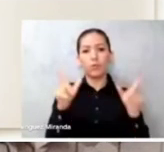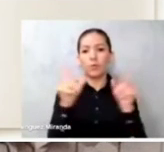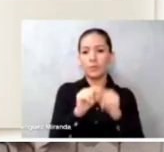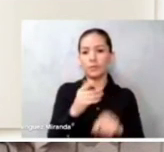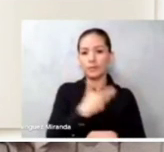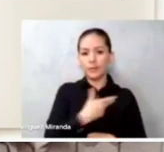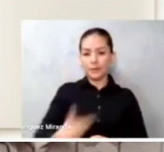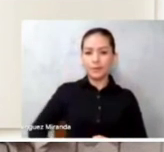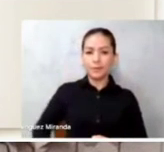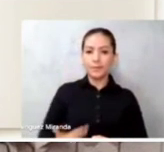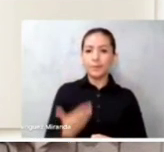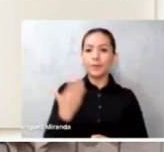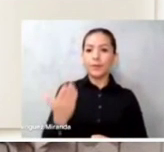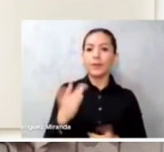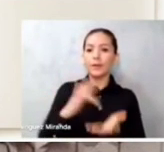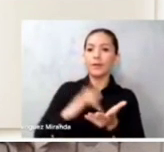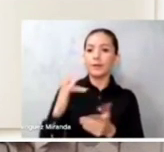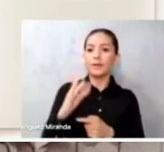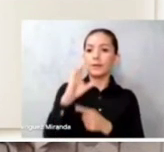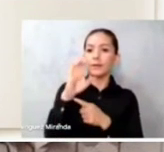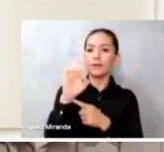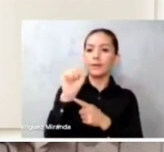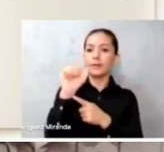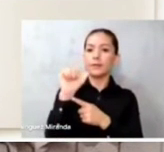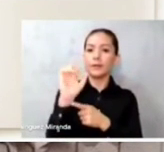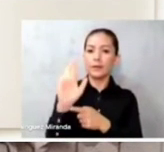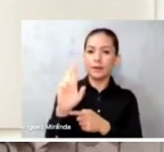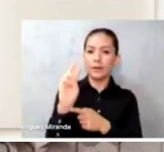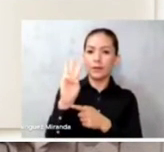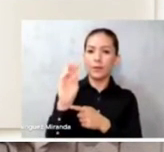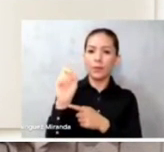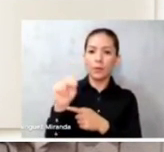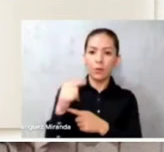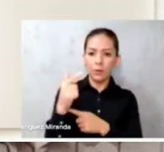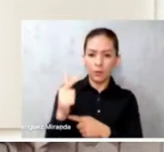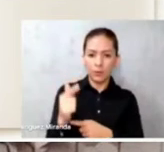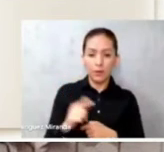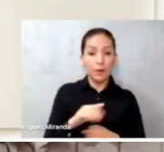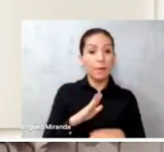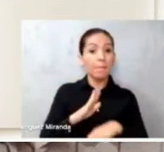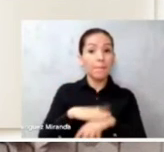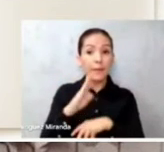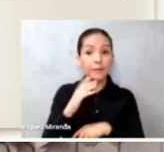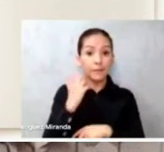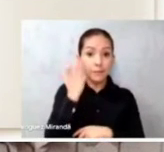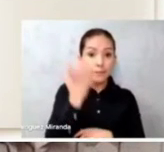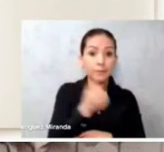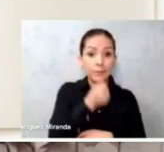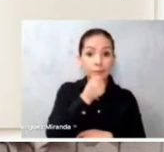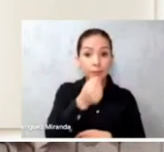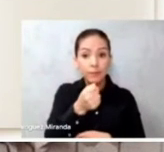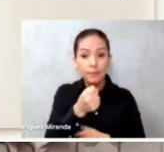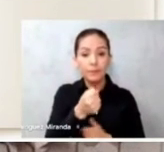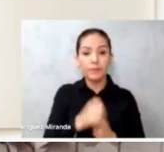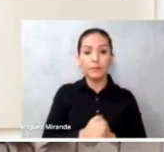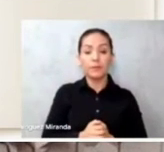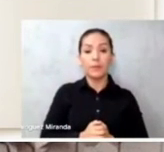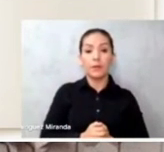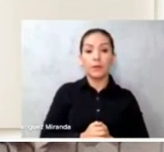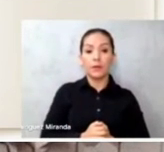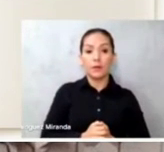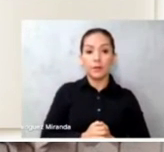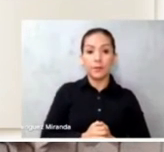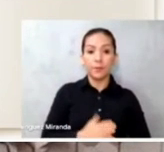Muchas gracias, magistrado César Lorenzo Gómez. ¿Alguien más que desee hacer uso de la voz? Yo, si me lo permiten, también para una